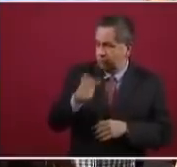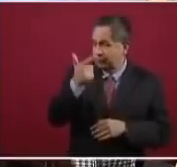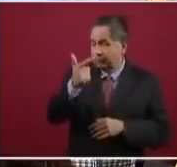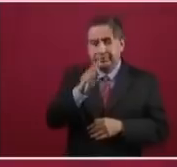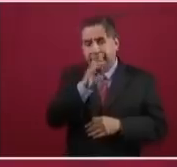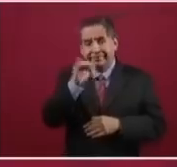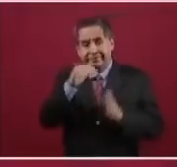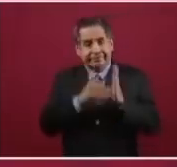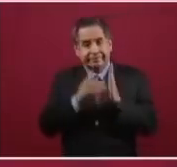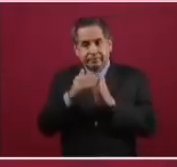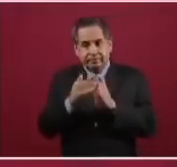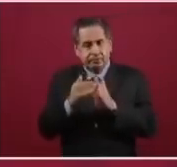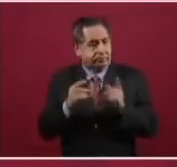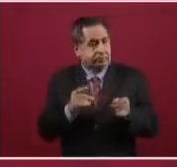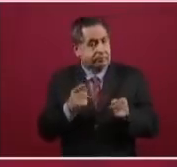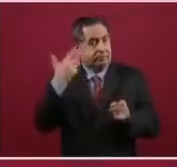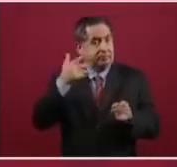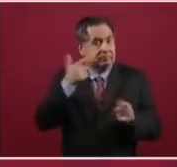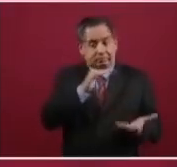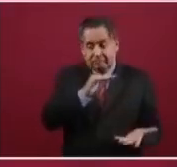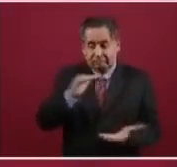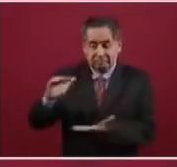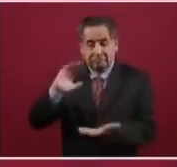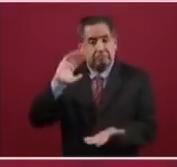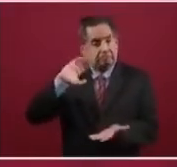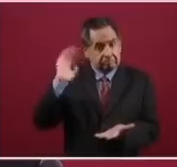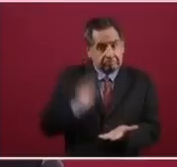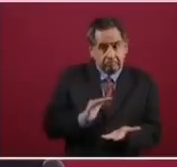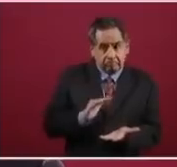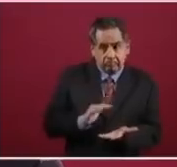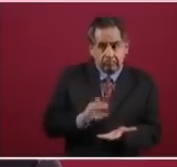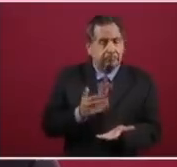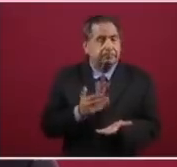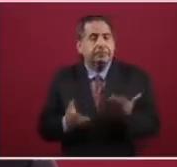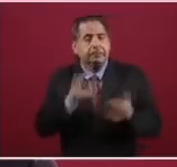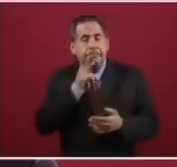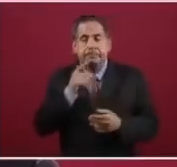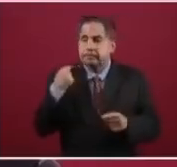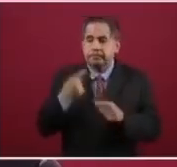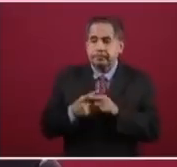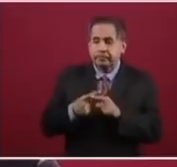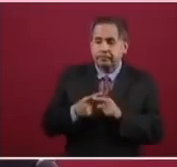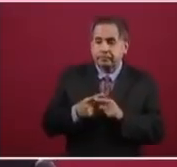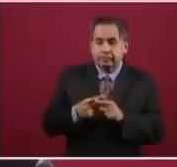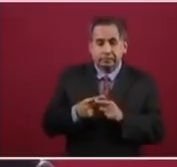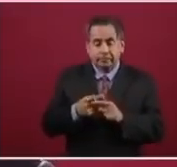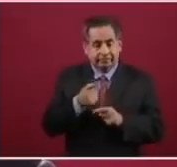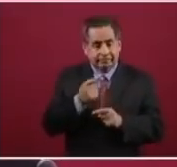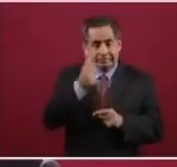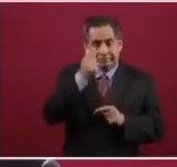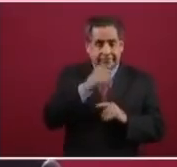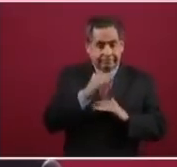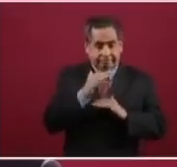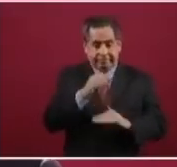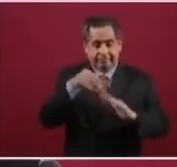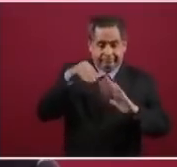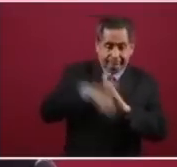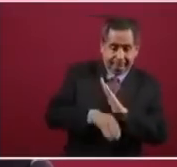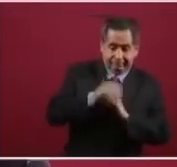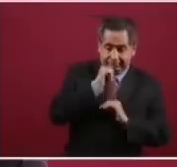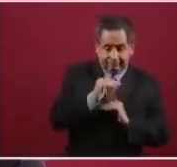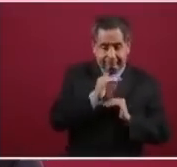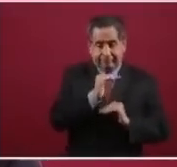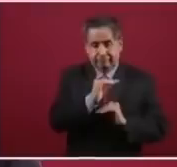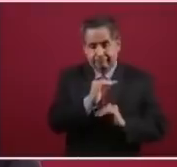billones 1.7 millones de barriles por día pemex logró a lo largo de los últimos dos meses primero ya parar la caída